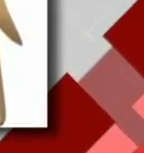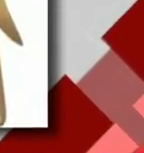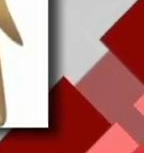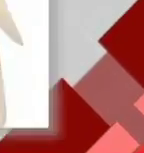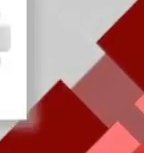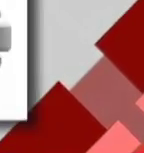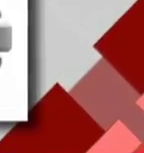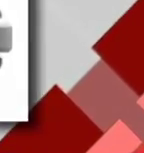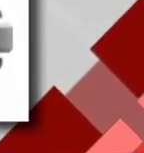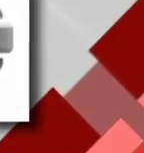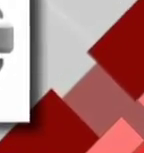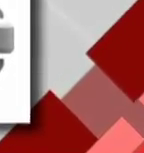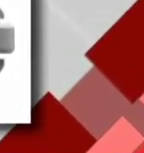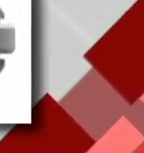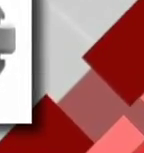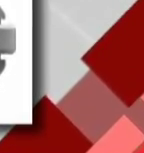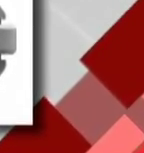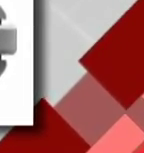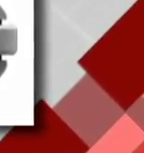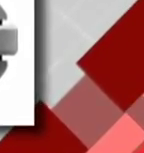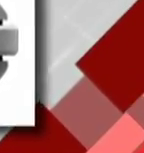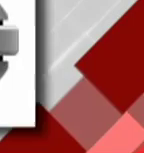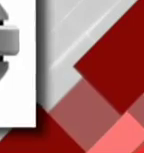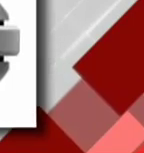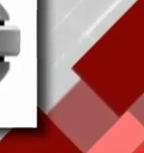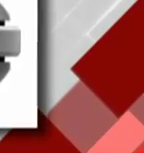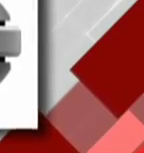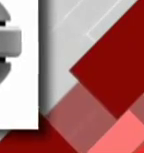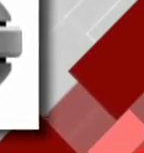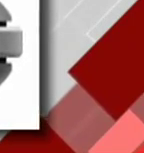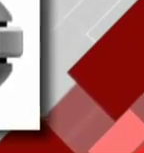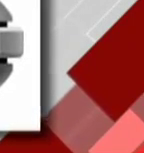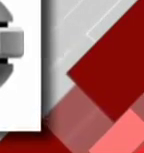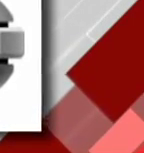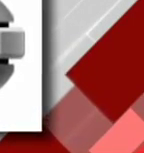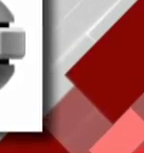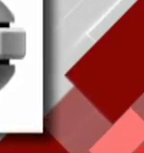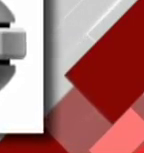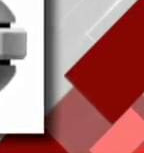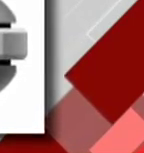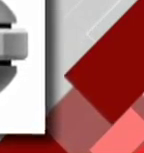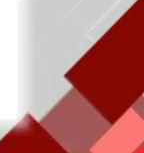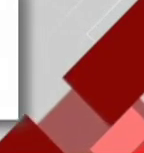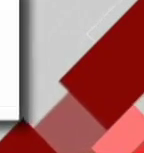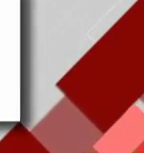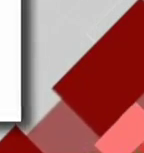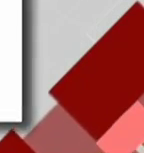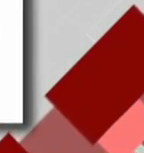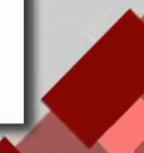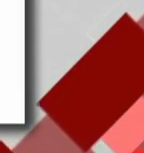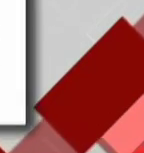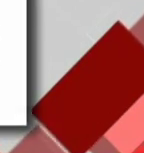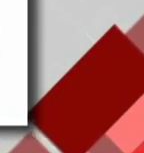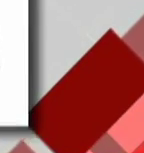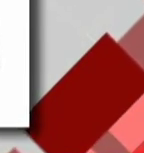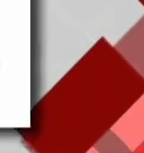que utilizan bastones y diferentes tipos de sillas de ruedas. Y bueno, además en su Apple